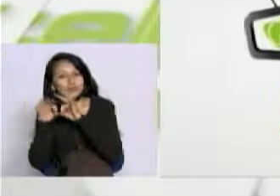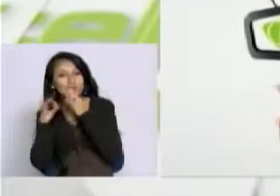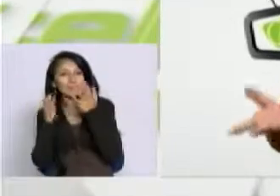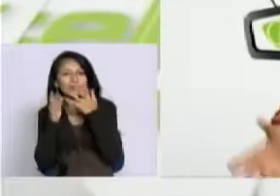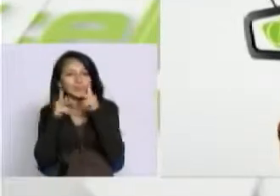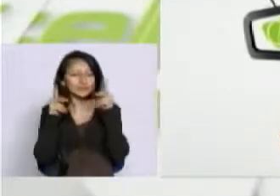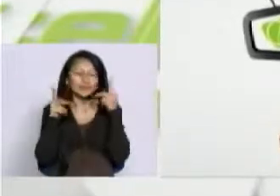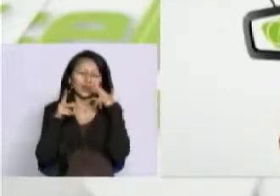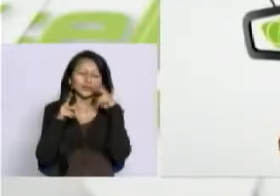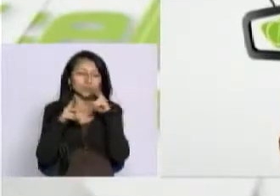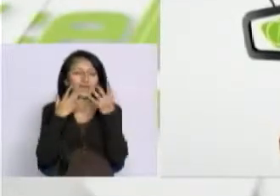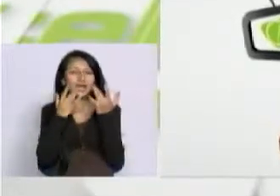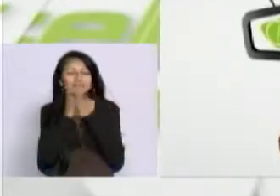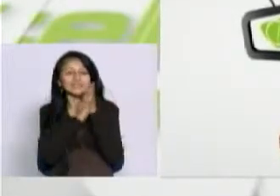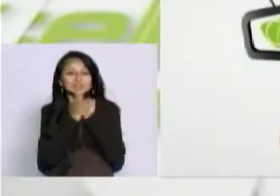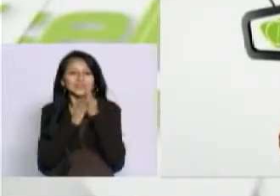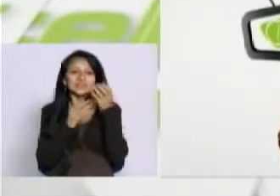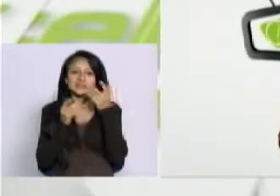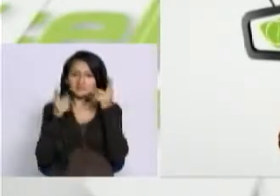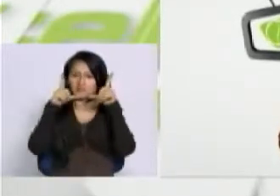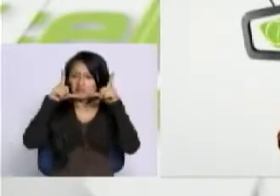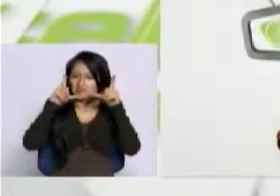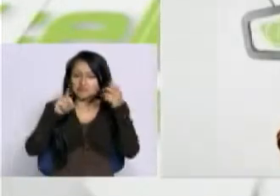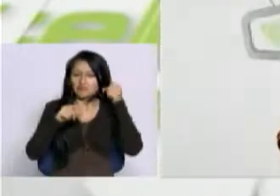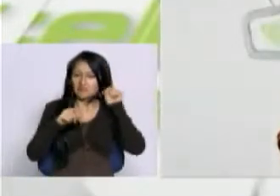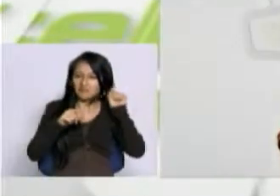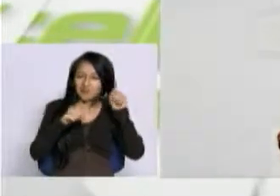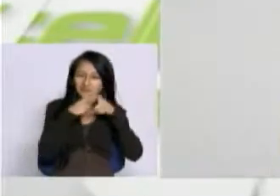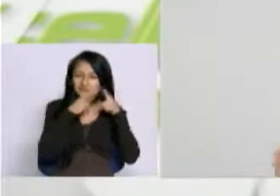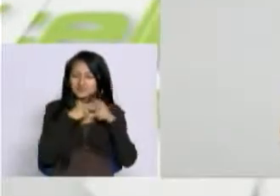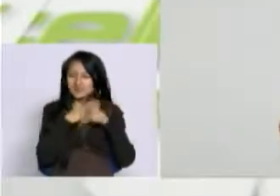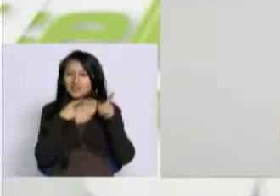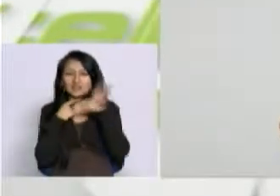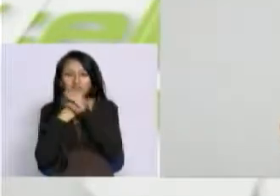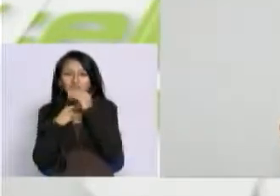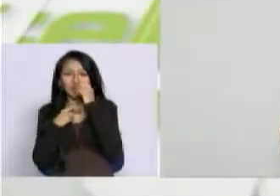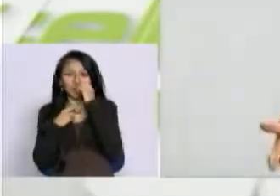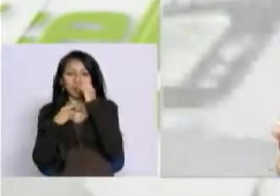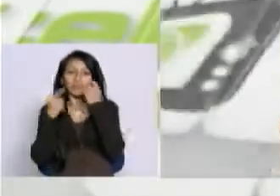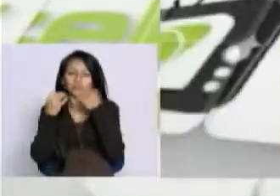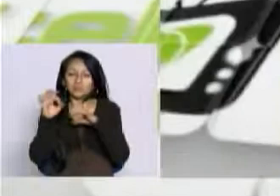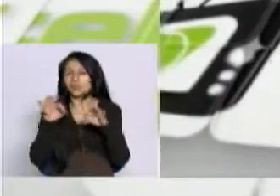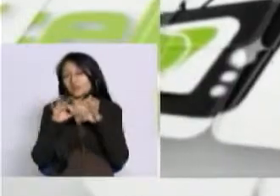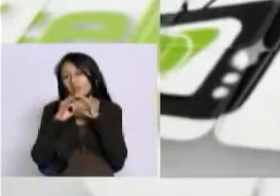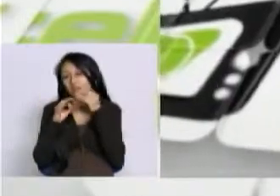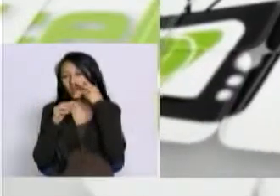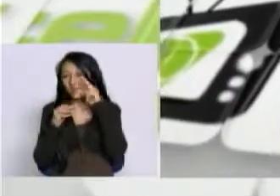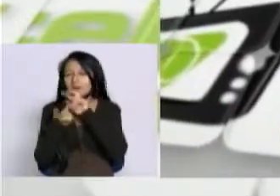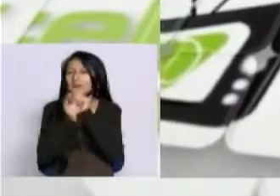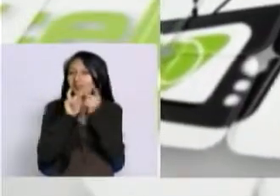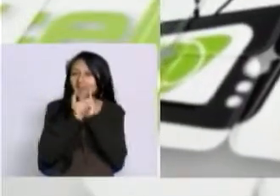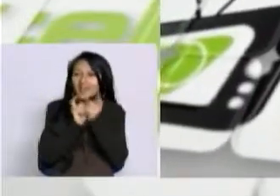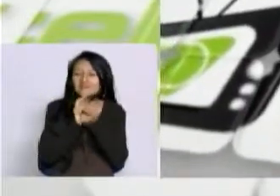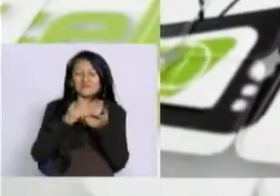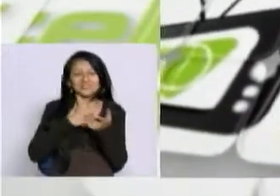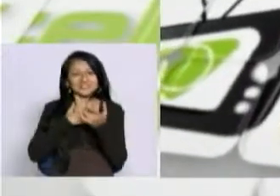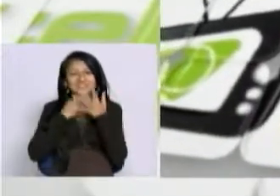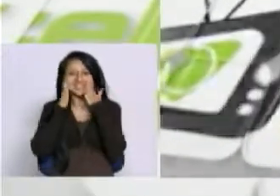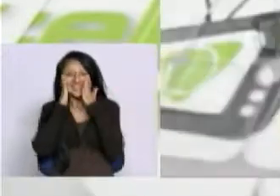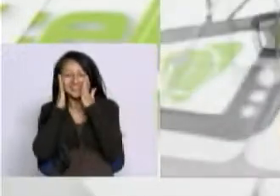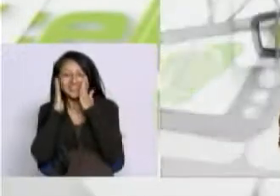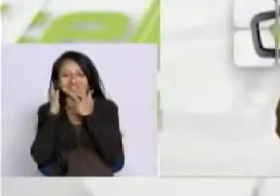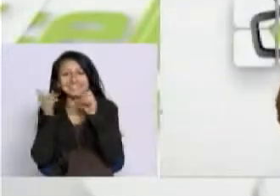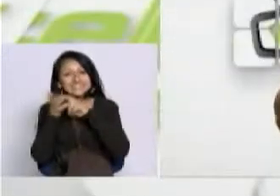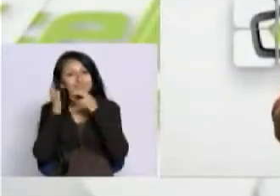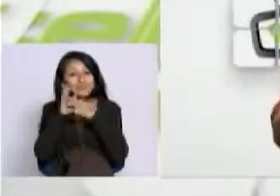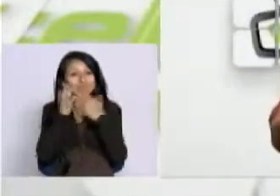en radio, en todo este tipo de medios en los que se tienen que hacer para generar